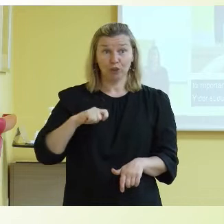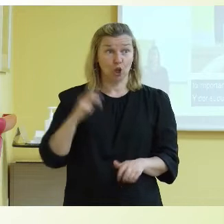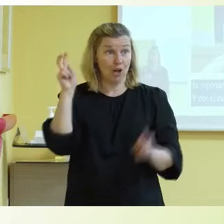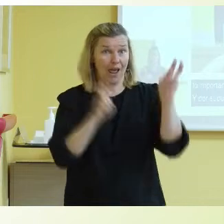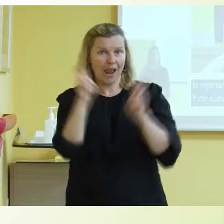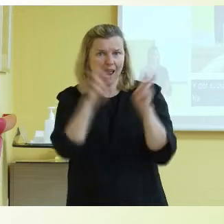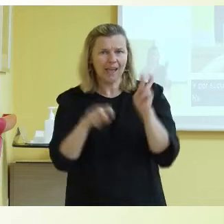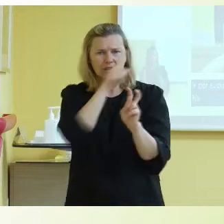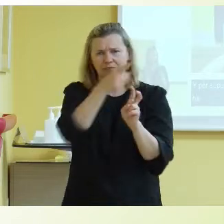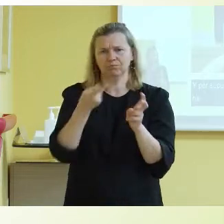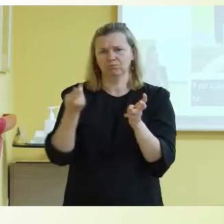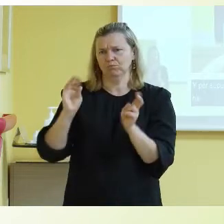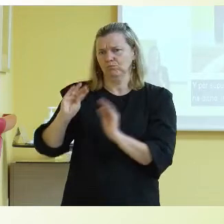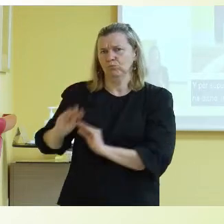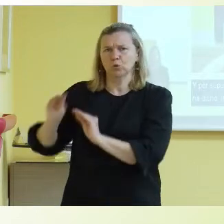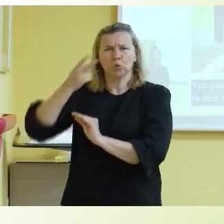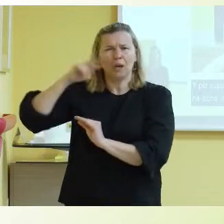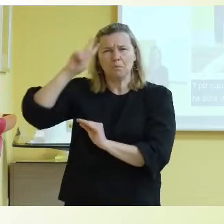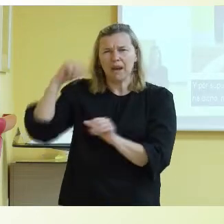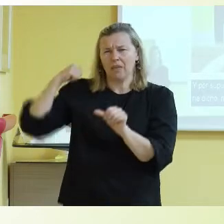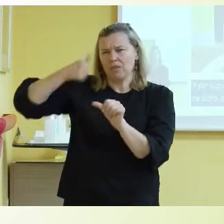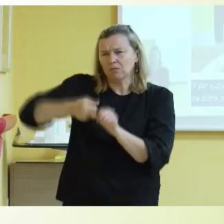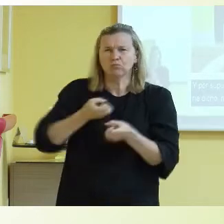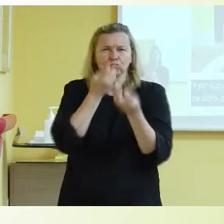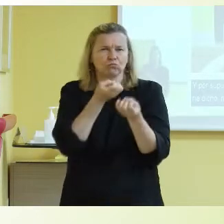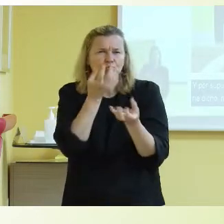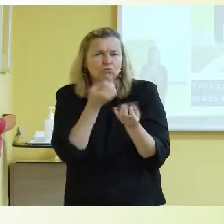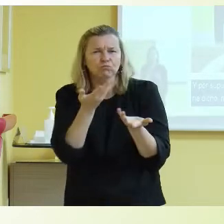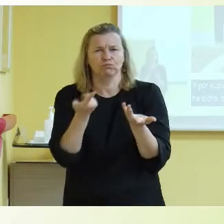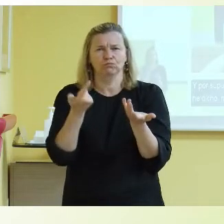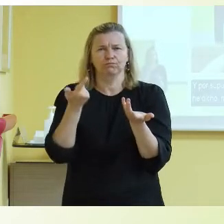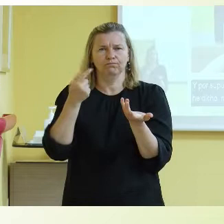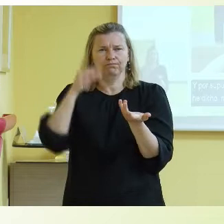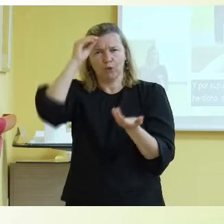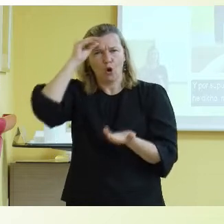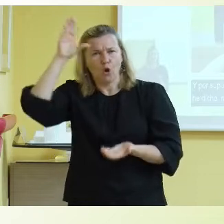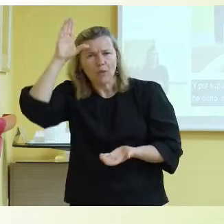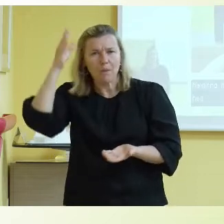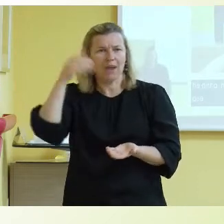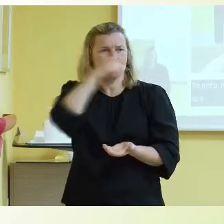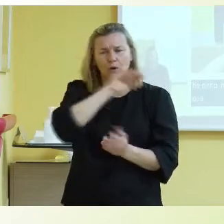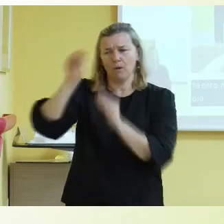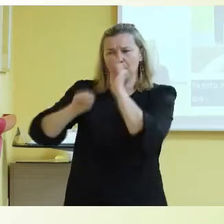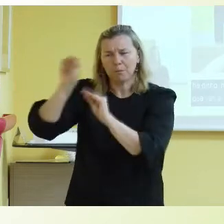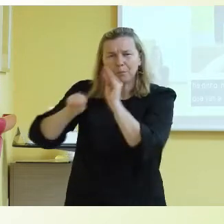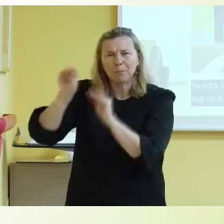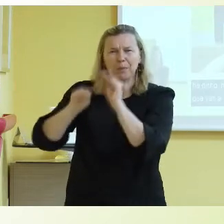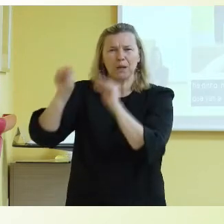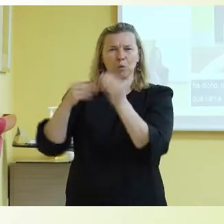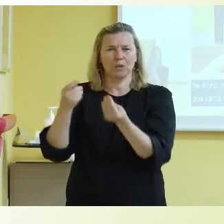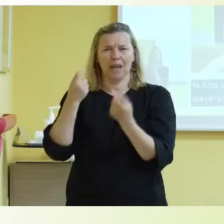a compartir toda su experiencia y todo su saber en el ámbito de las enfermedades raras, para preguntar, para hablar, para